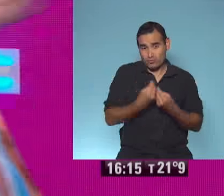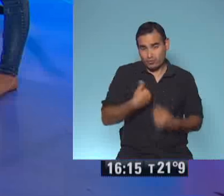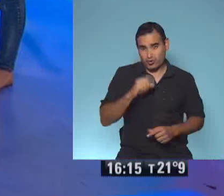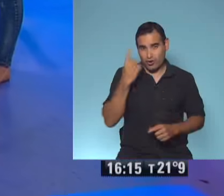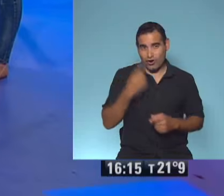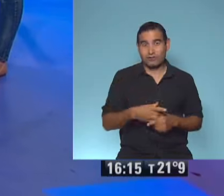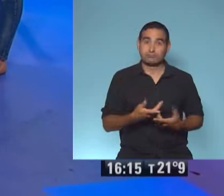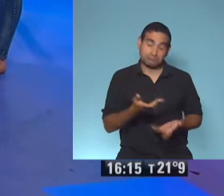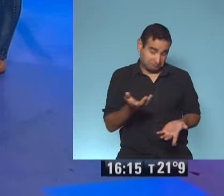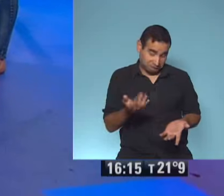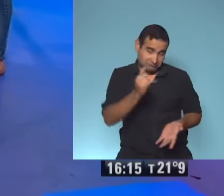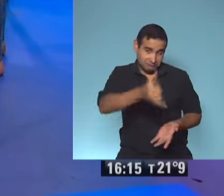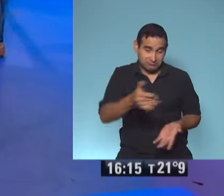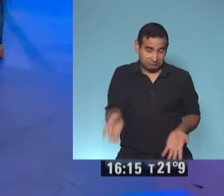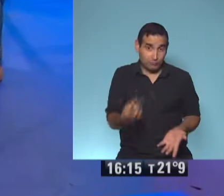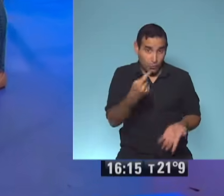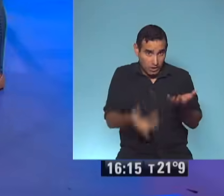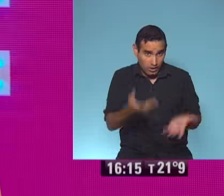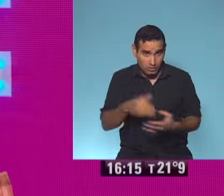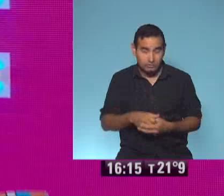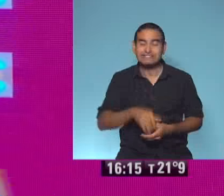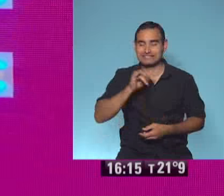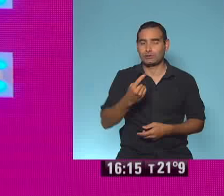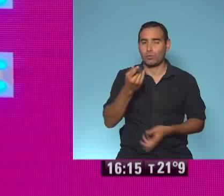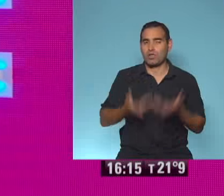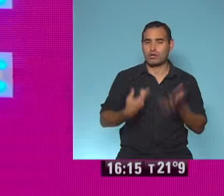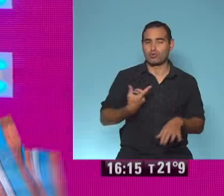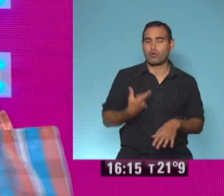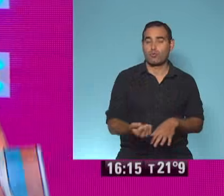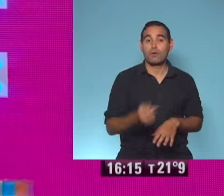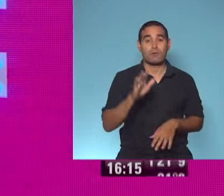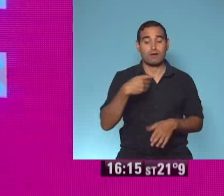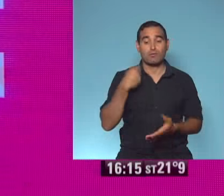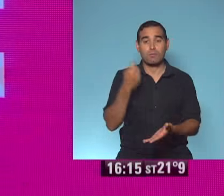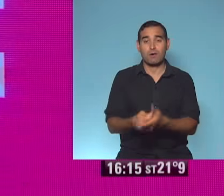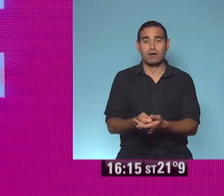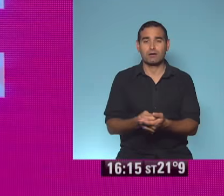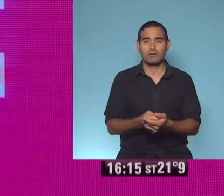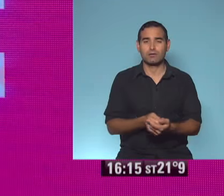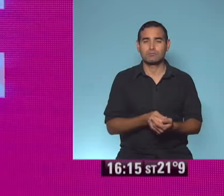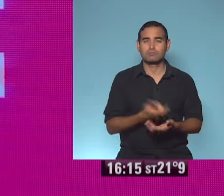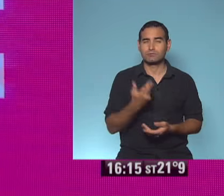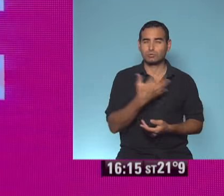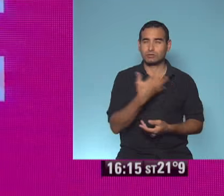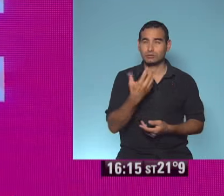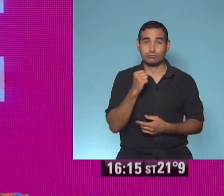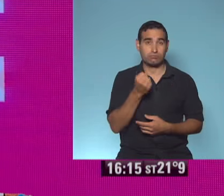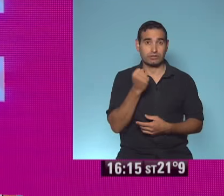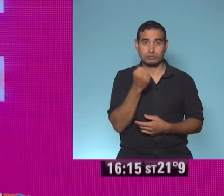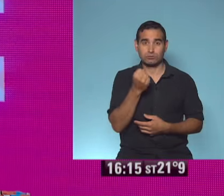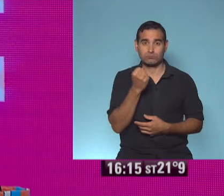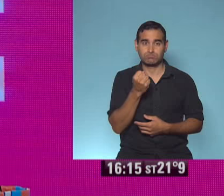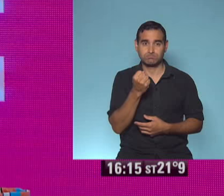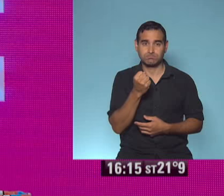Va a tomar un montón entonces. ¿Lleva el kilo entonces? Me llevo el kilo y para eso te voy a pagar con... para llegar a